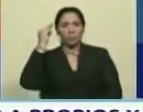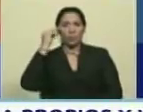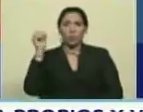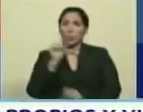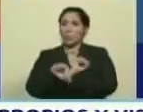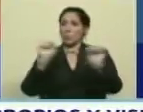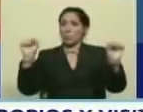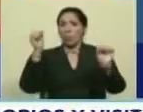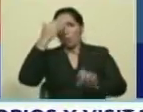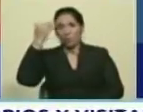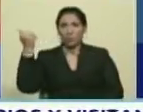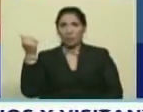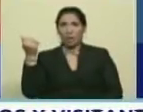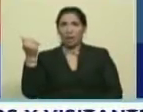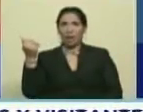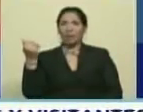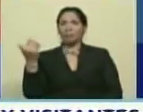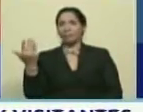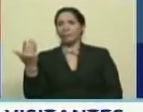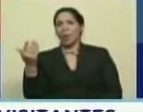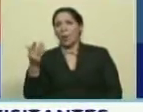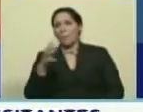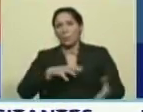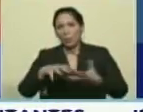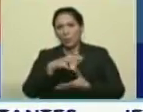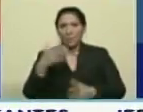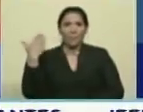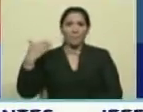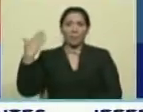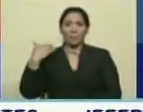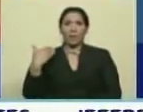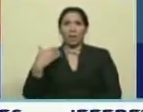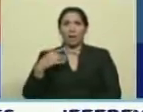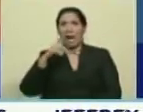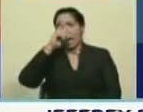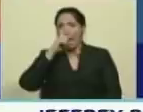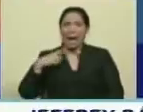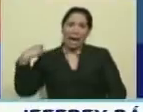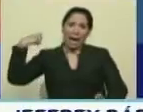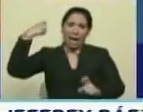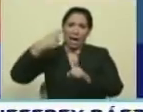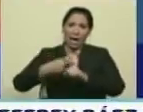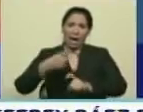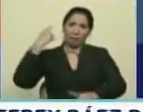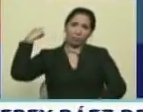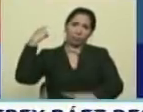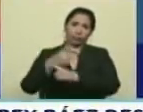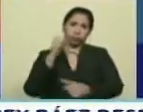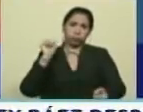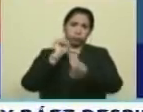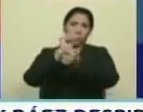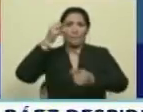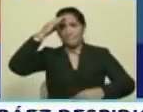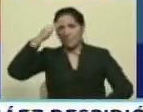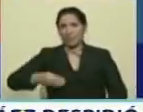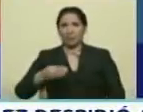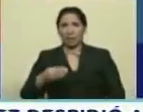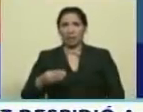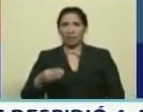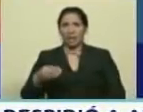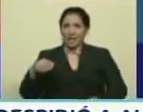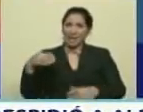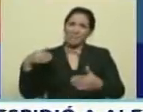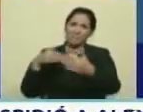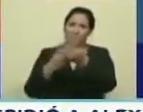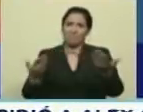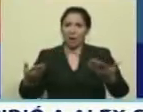posible olvidar las lecciones del pasado, los crueles y oscuros años de las dictaduras militares y el impacto del neoliberalismo, que